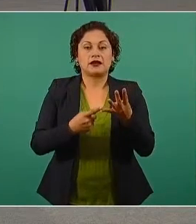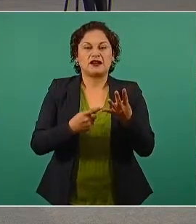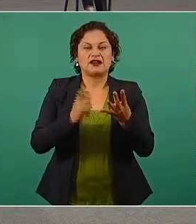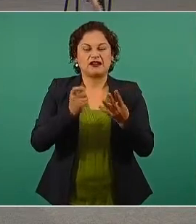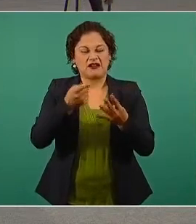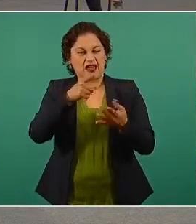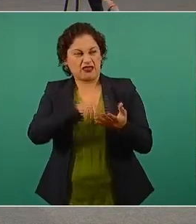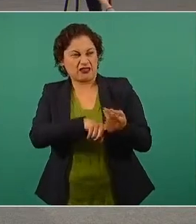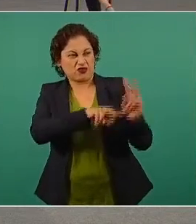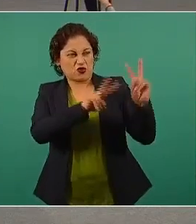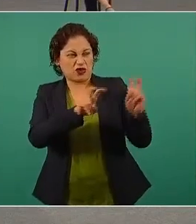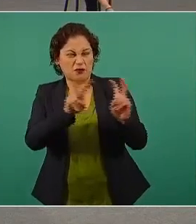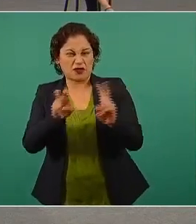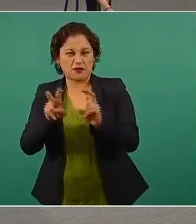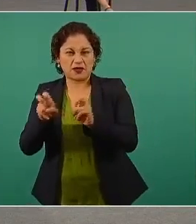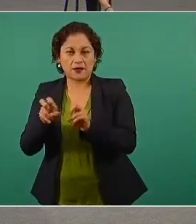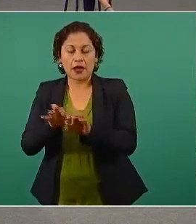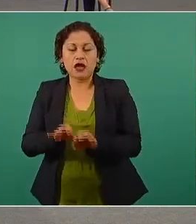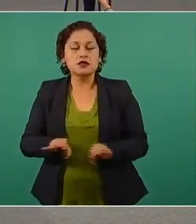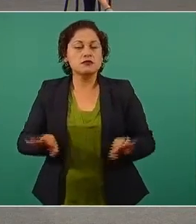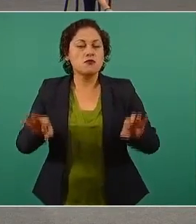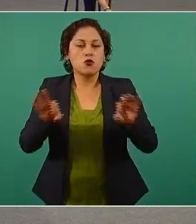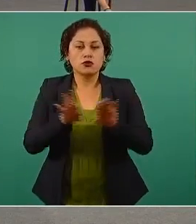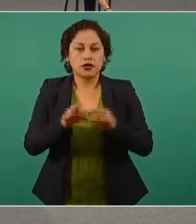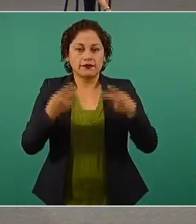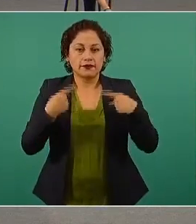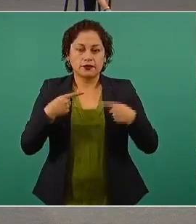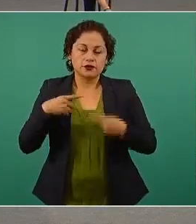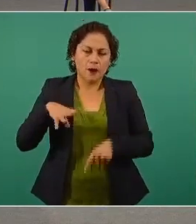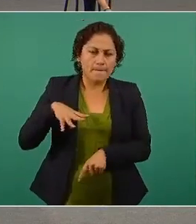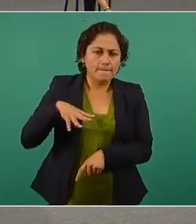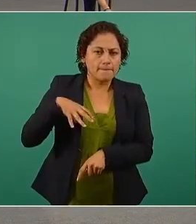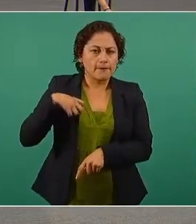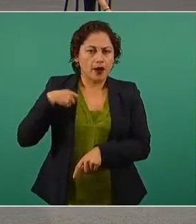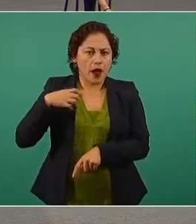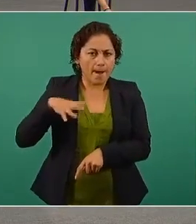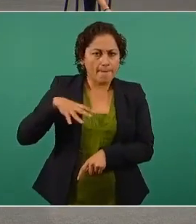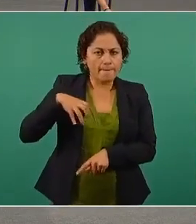perseverancia, el no darse por vencido.